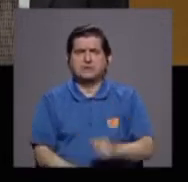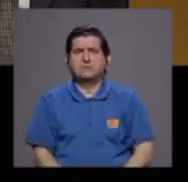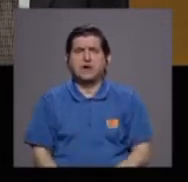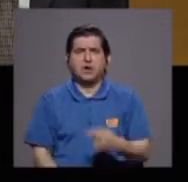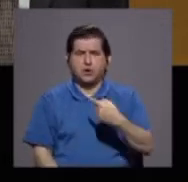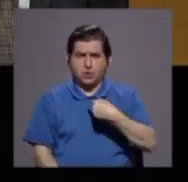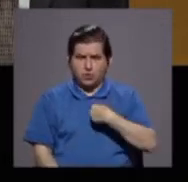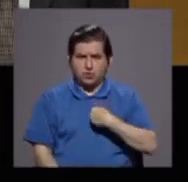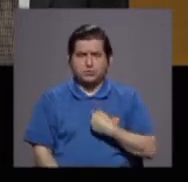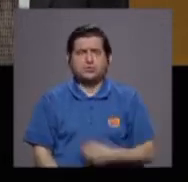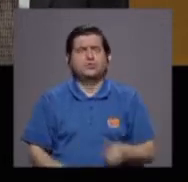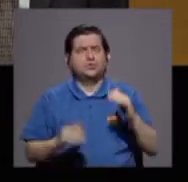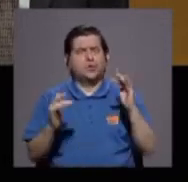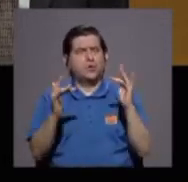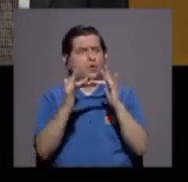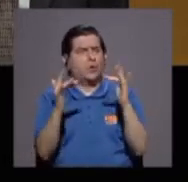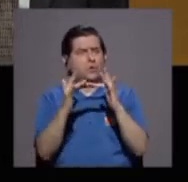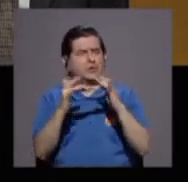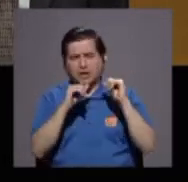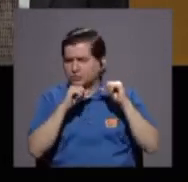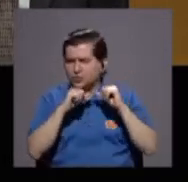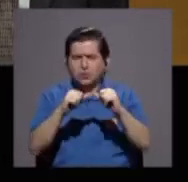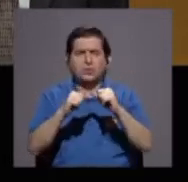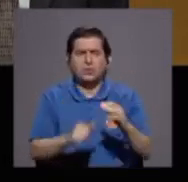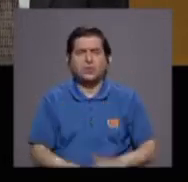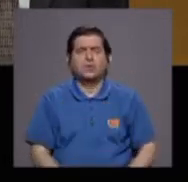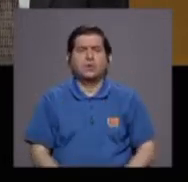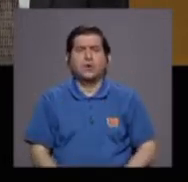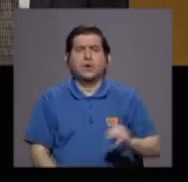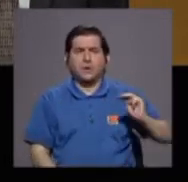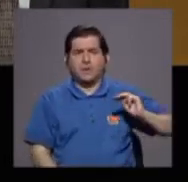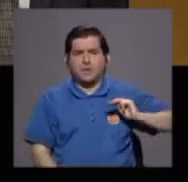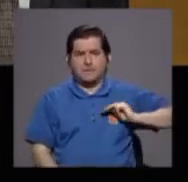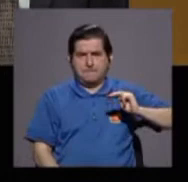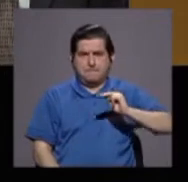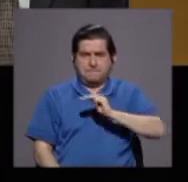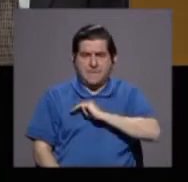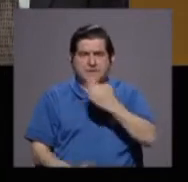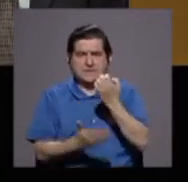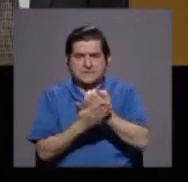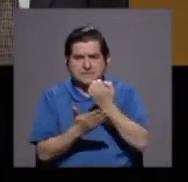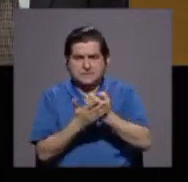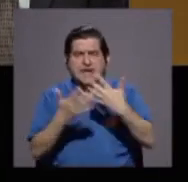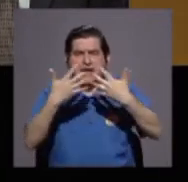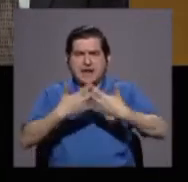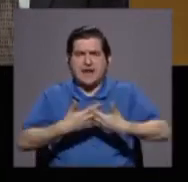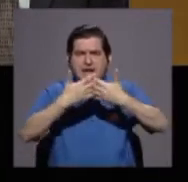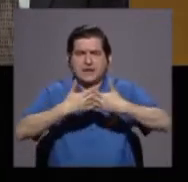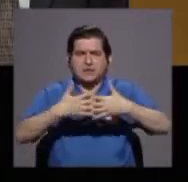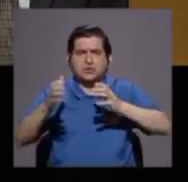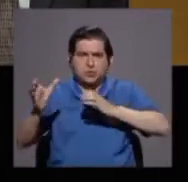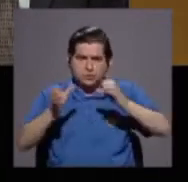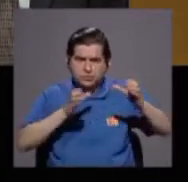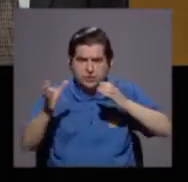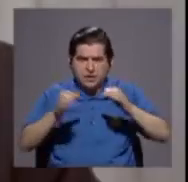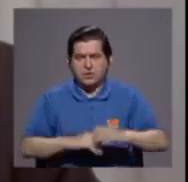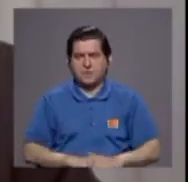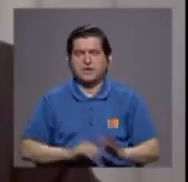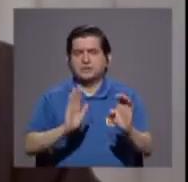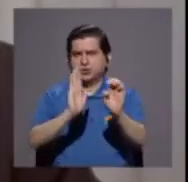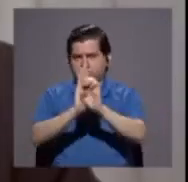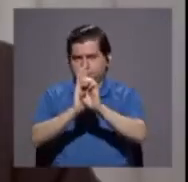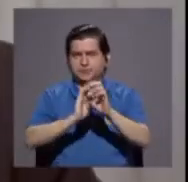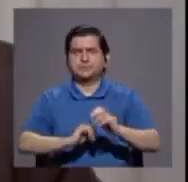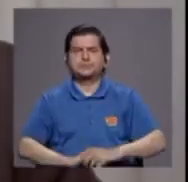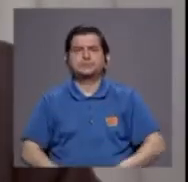yo estoy en constante comunicación con el Ministerio de Economía, Industria y Comercio, por